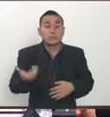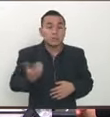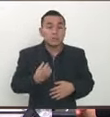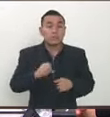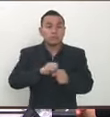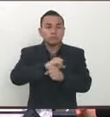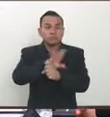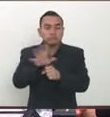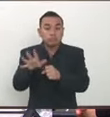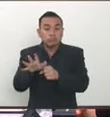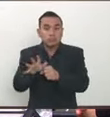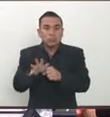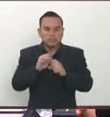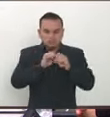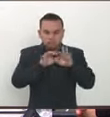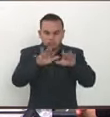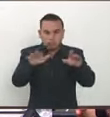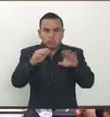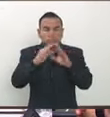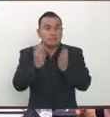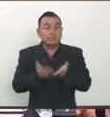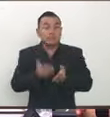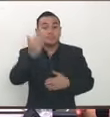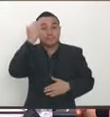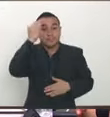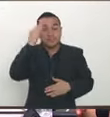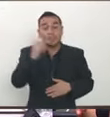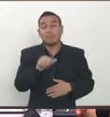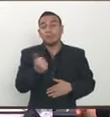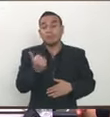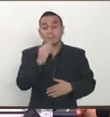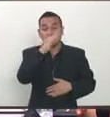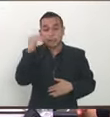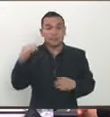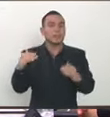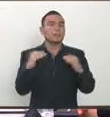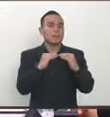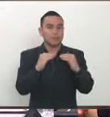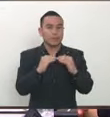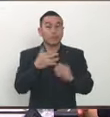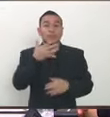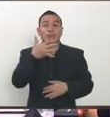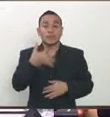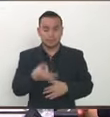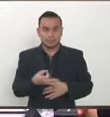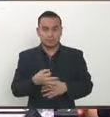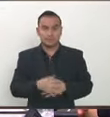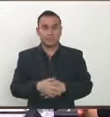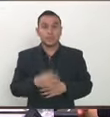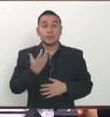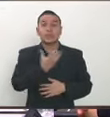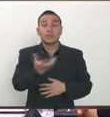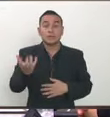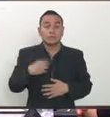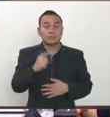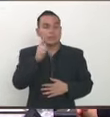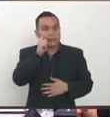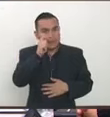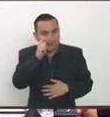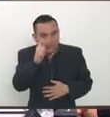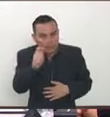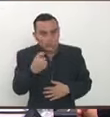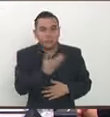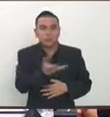pandemia, que evidentemente ningún país está exento. Creo que todos son testigos de los